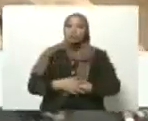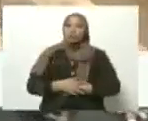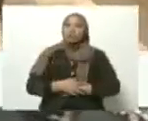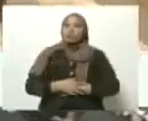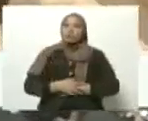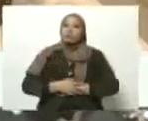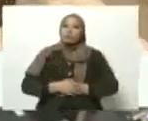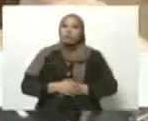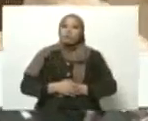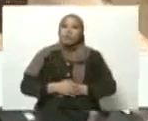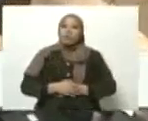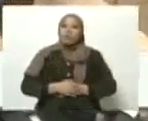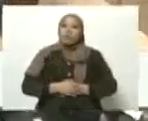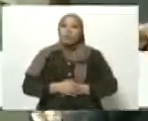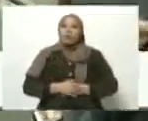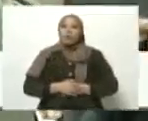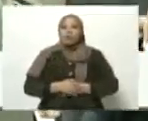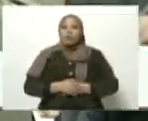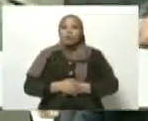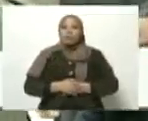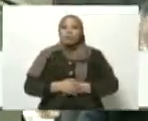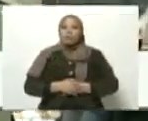Gracias, presidente, colegas parlamentarios.